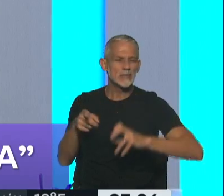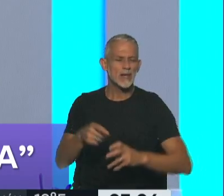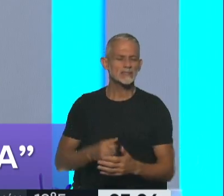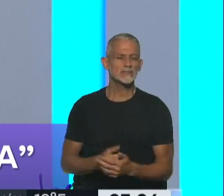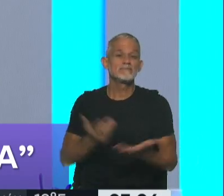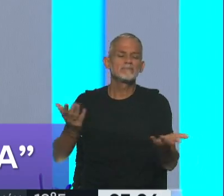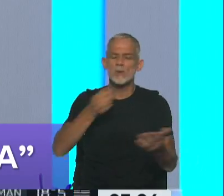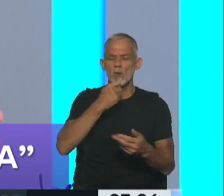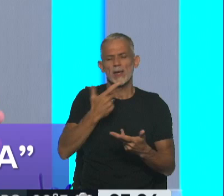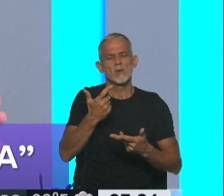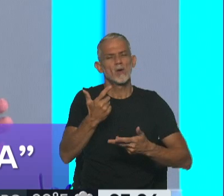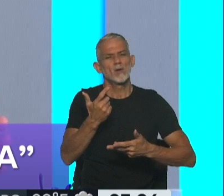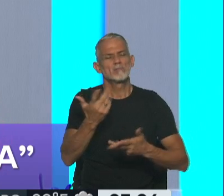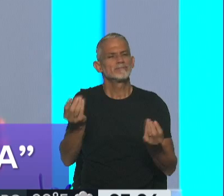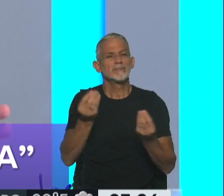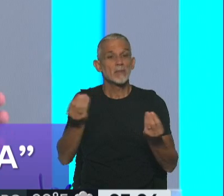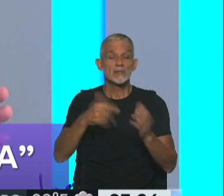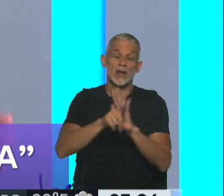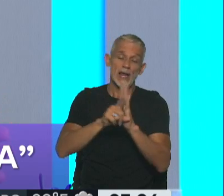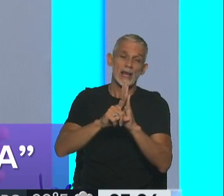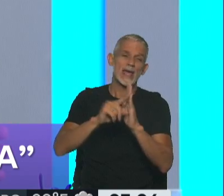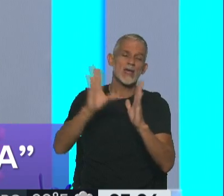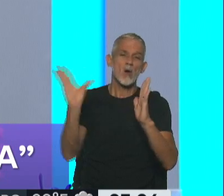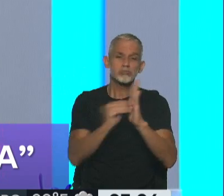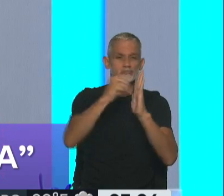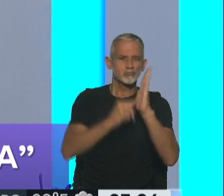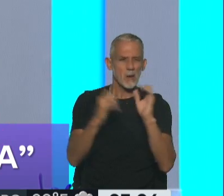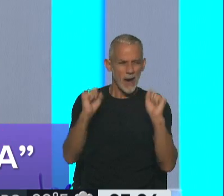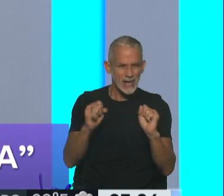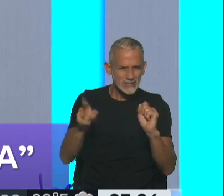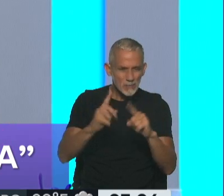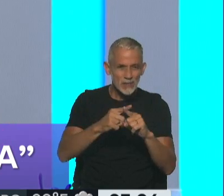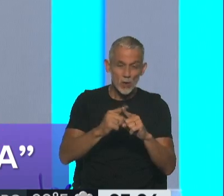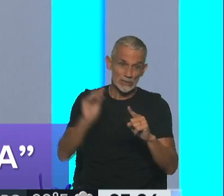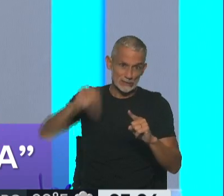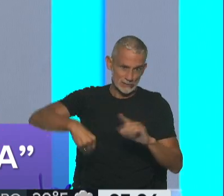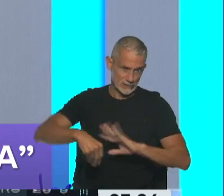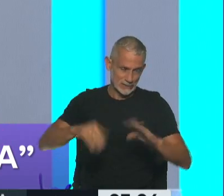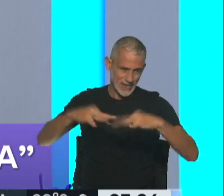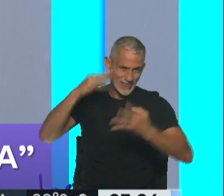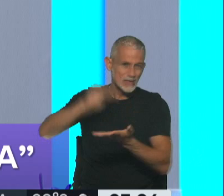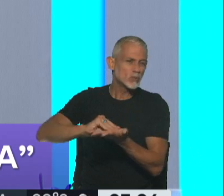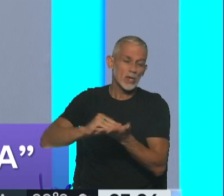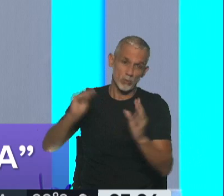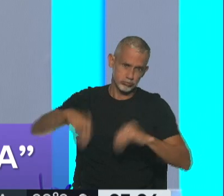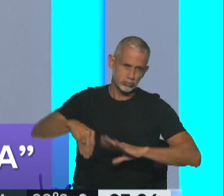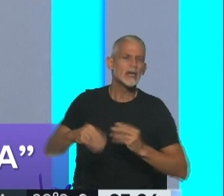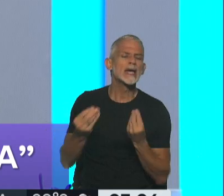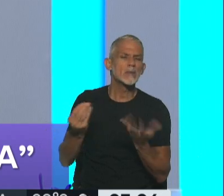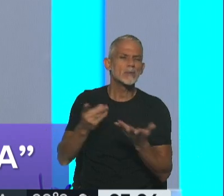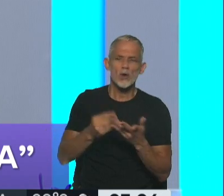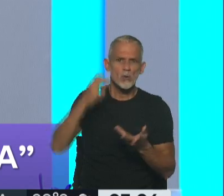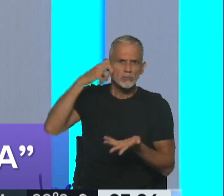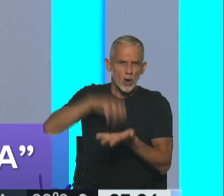decíamos, ¿qué va a pasar con la ley ómnibus, la ley de bases, que cayó en la Cámara de Diputados y cómo va a llegar al